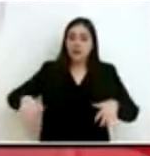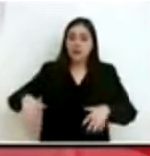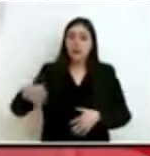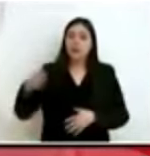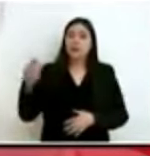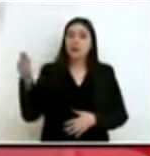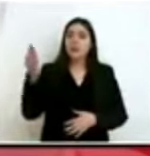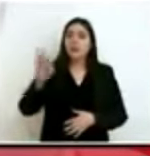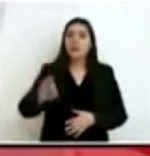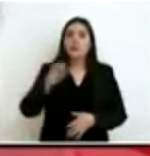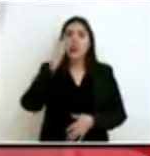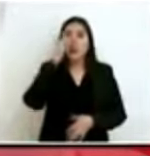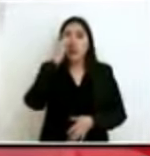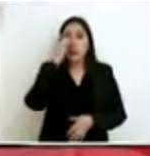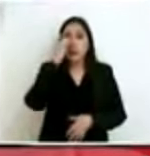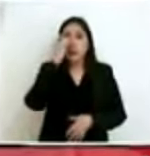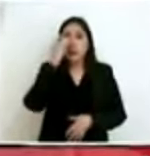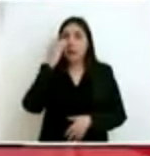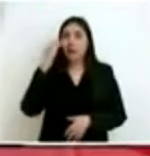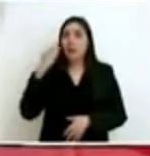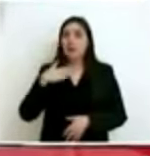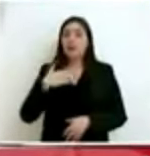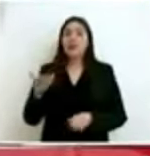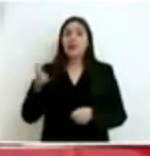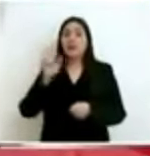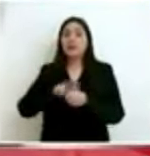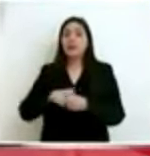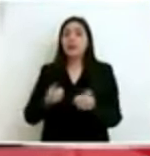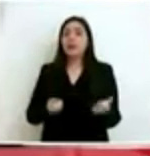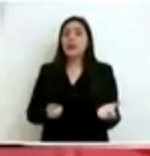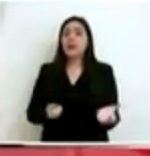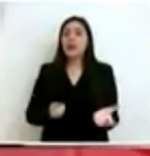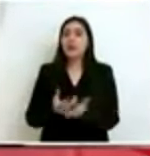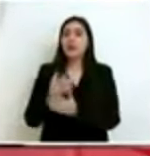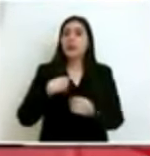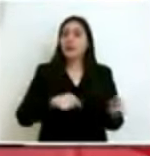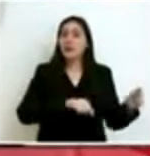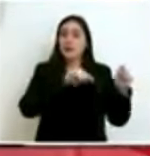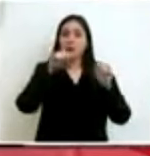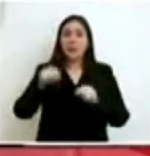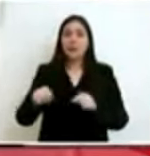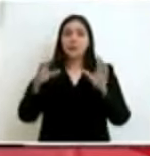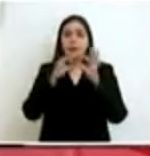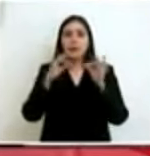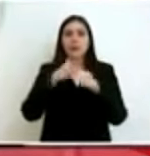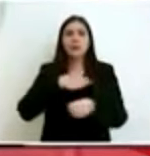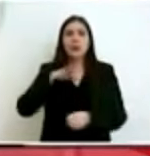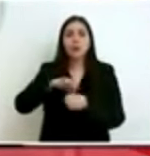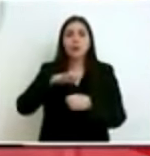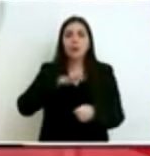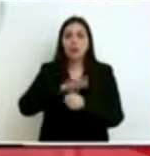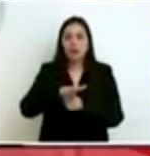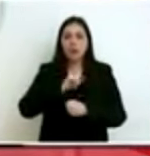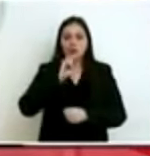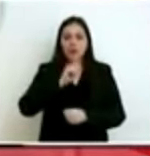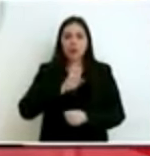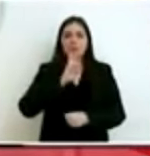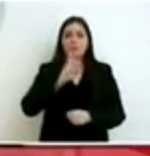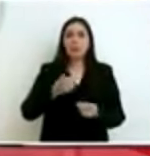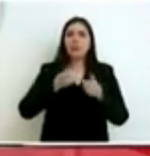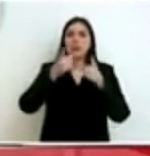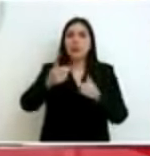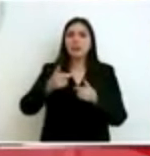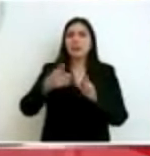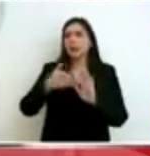del hospital para venir a dar las razones de mi voto y para responder a quienes en los últimos días